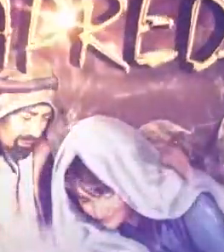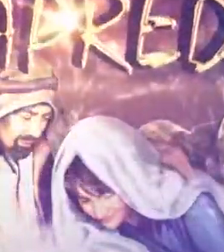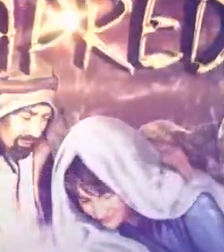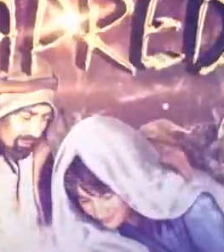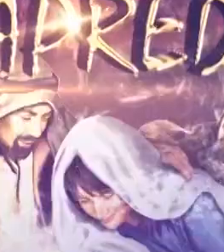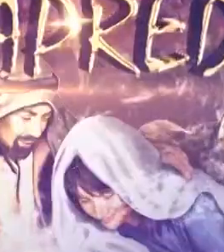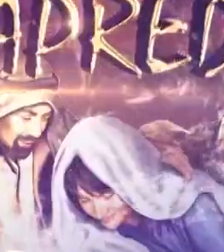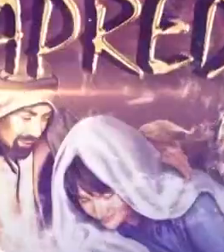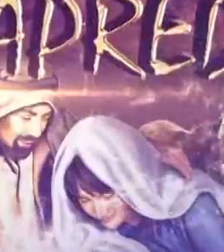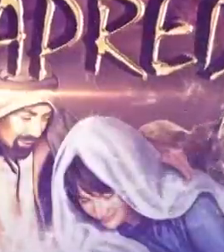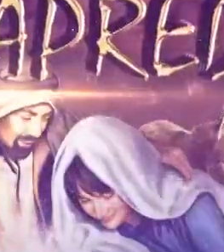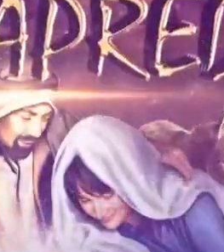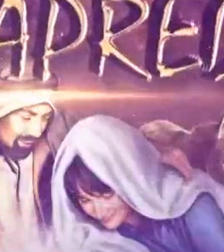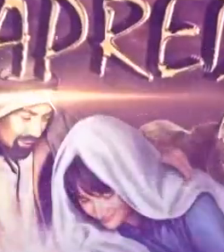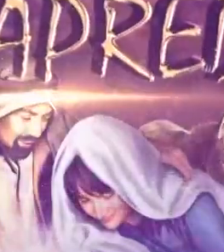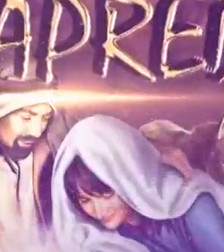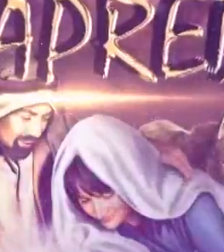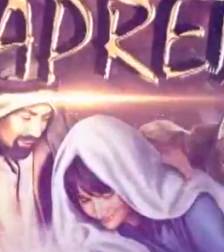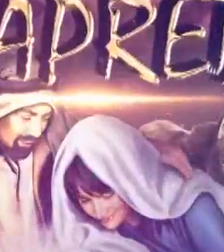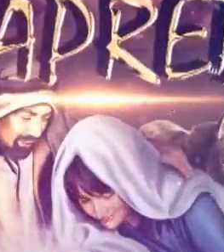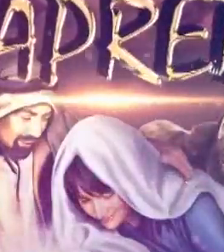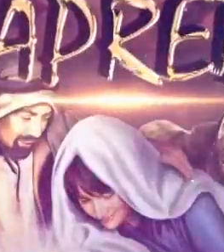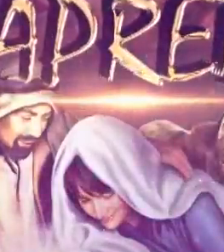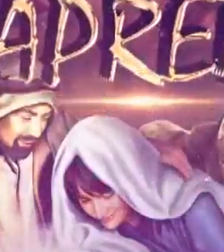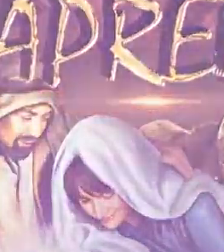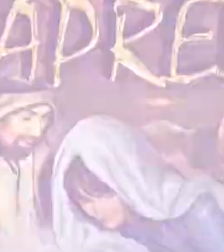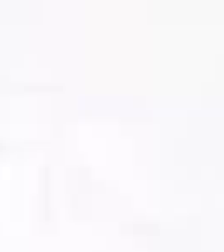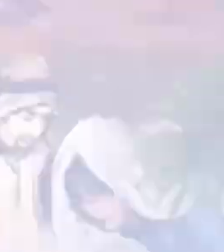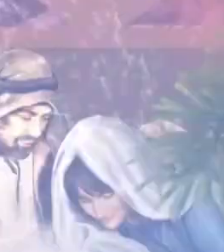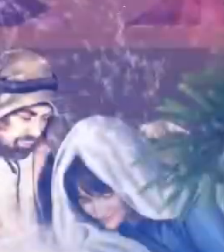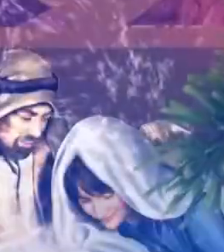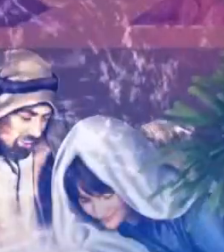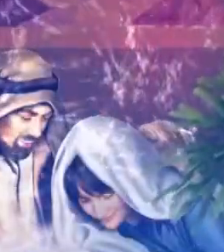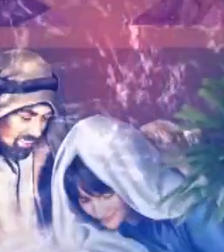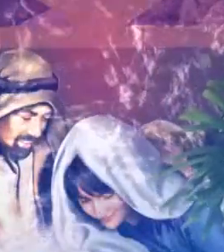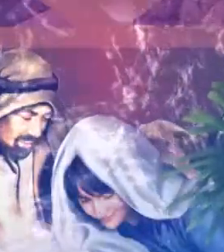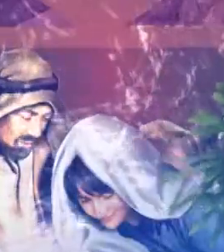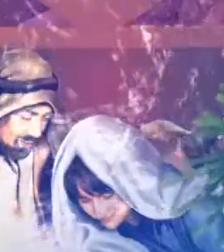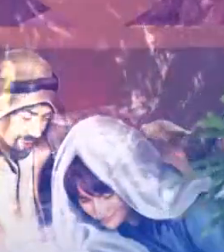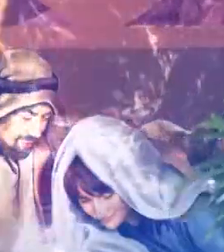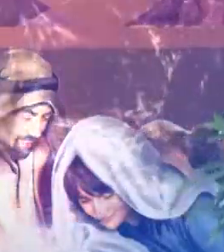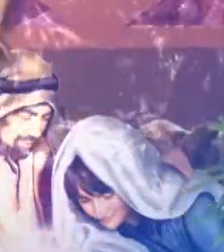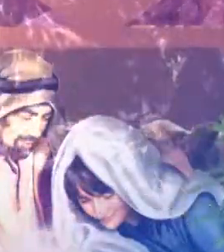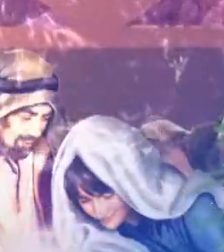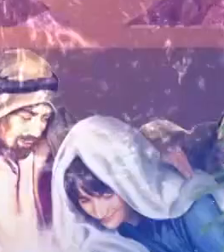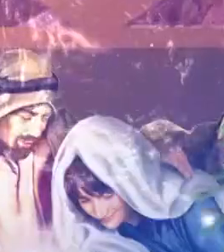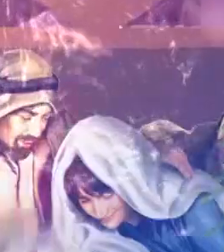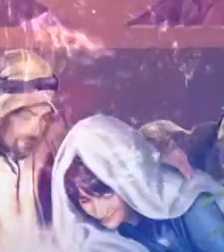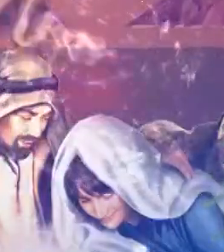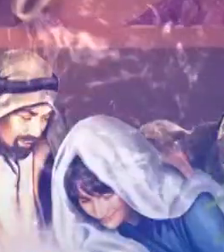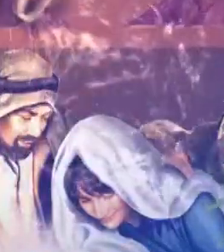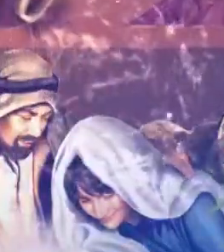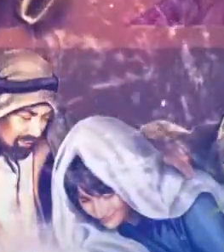bella anunciando al niño